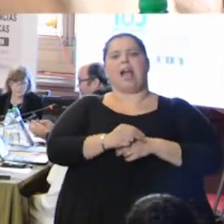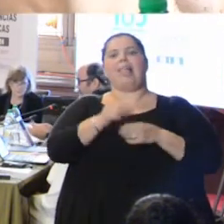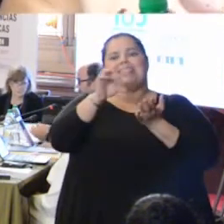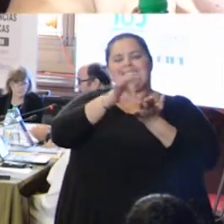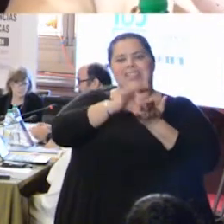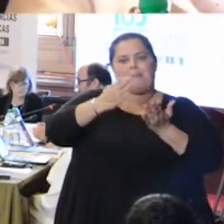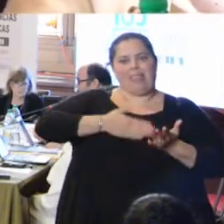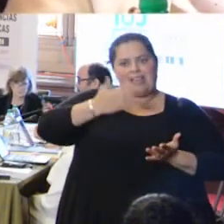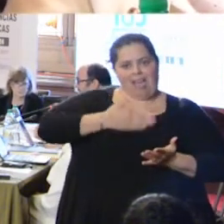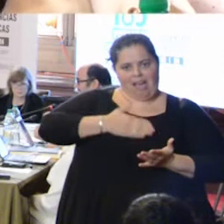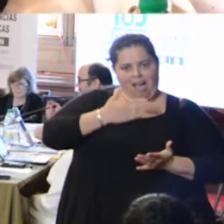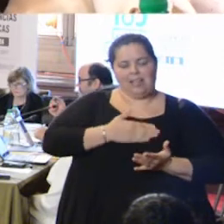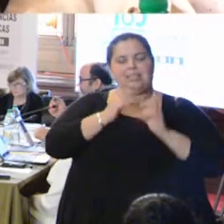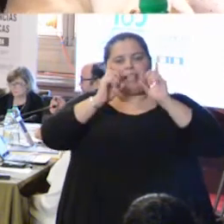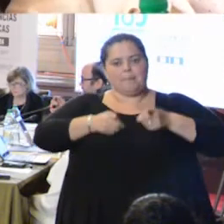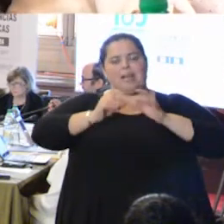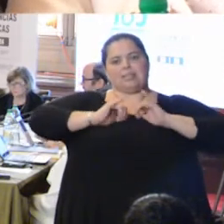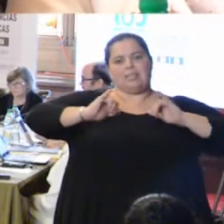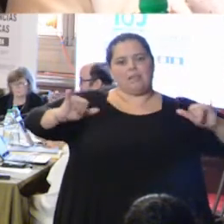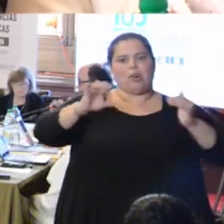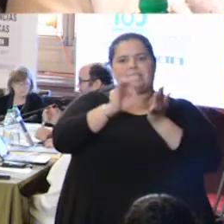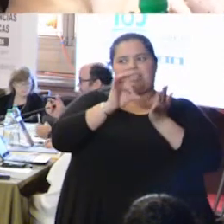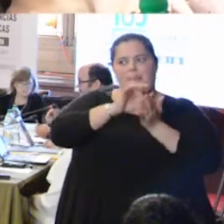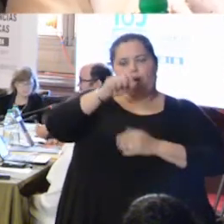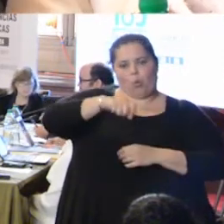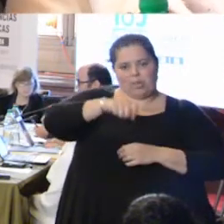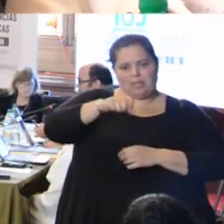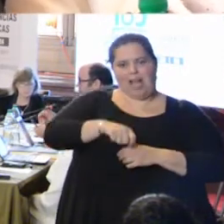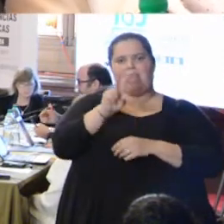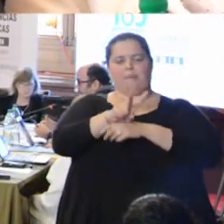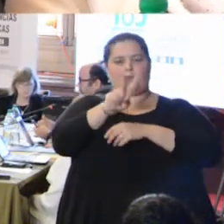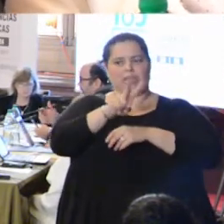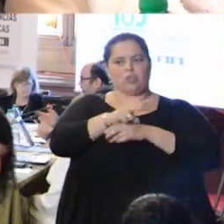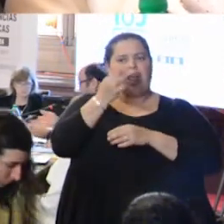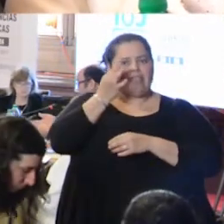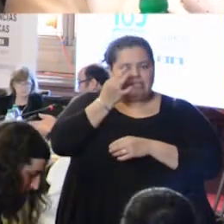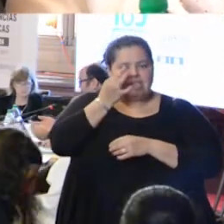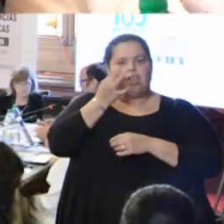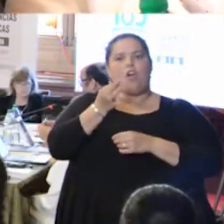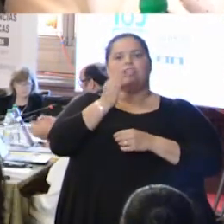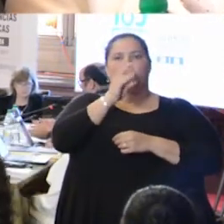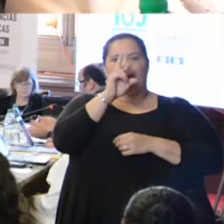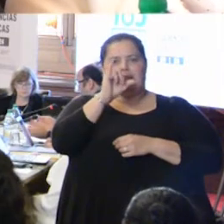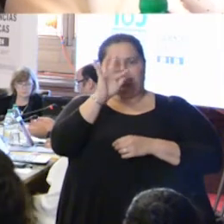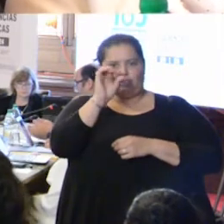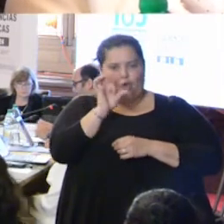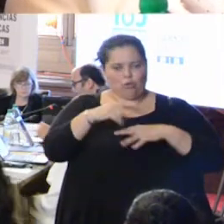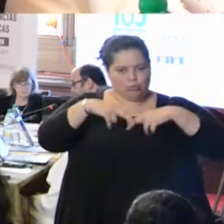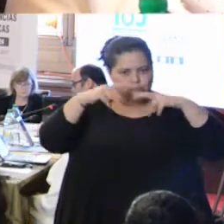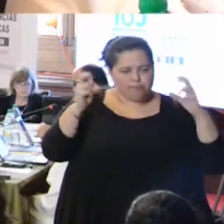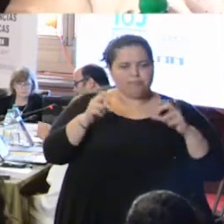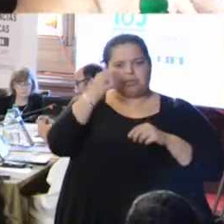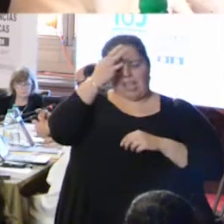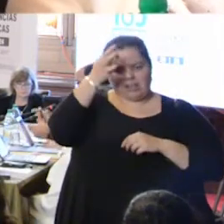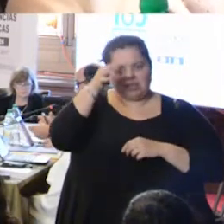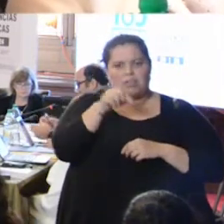que se divulguen los mecanismos judiciales de protección a testigos, peritos, denunciantes que existen en la ley y que también